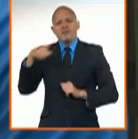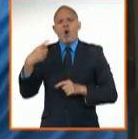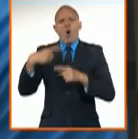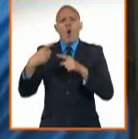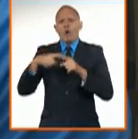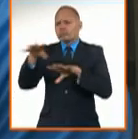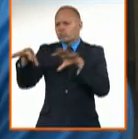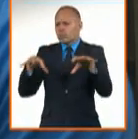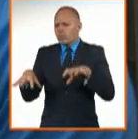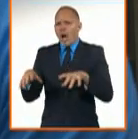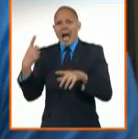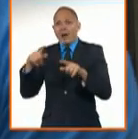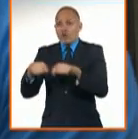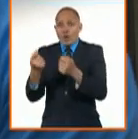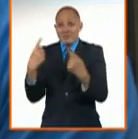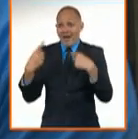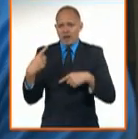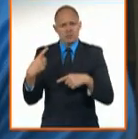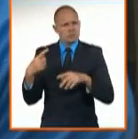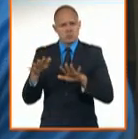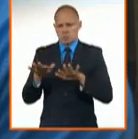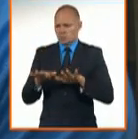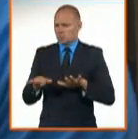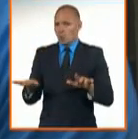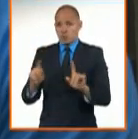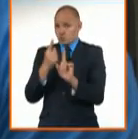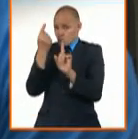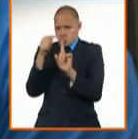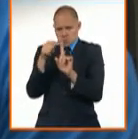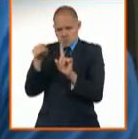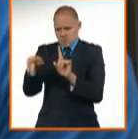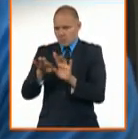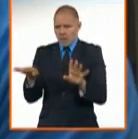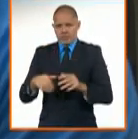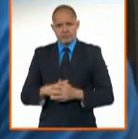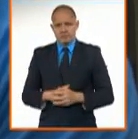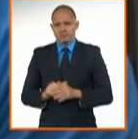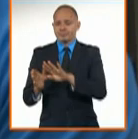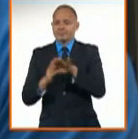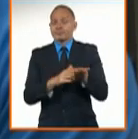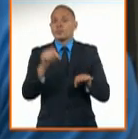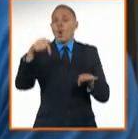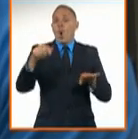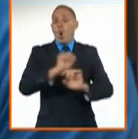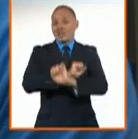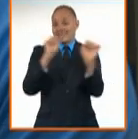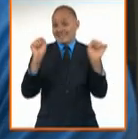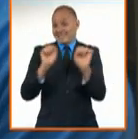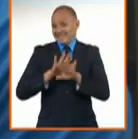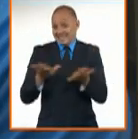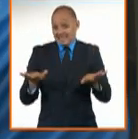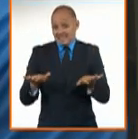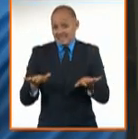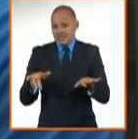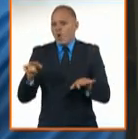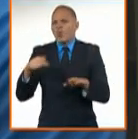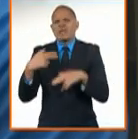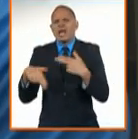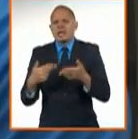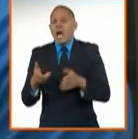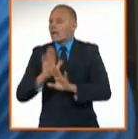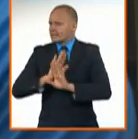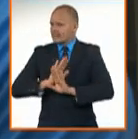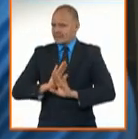no hubo ningún otro daño a la interacción en el horario de la mañana de este 25 de mayo lograron sincronizar al